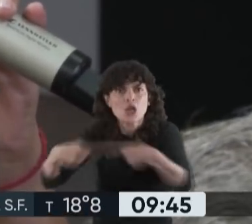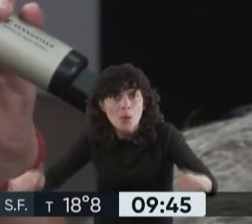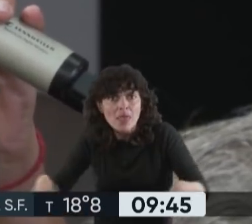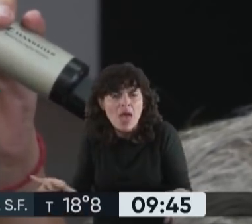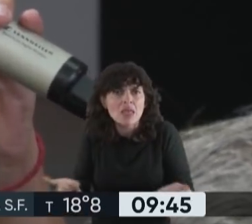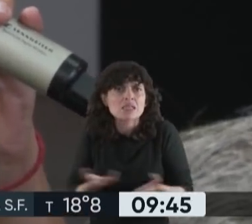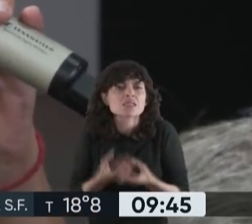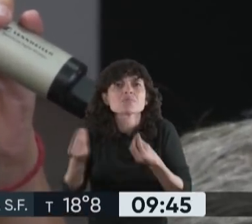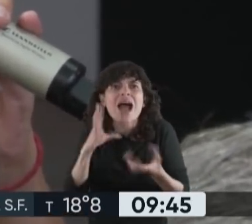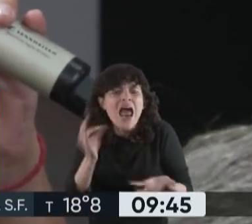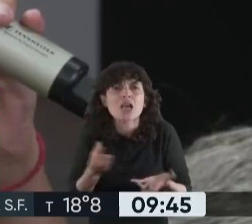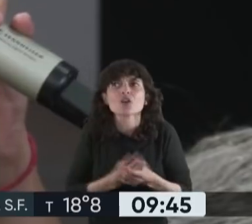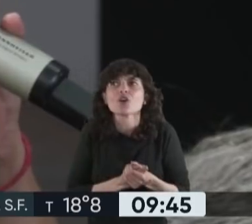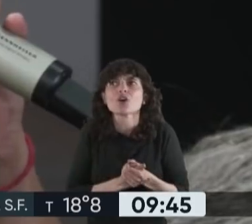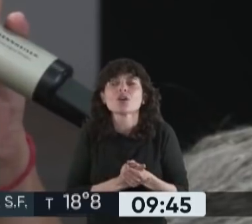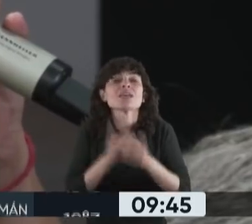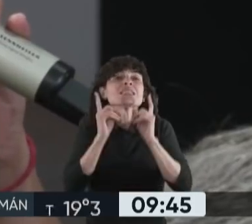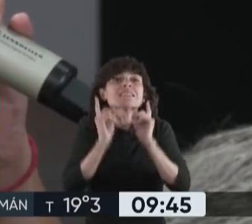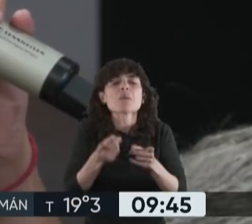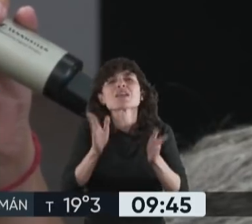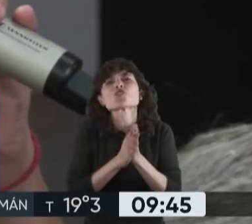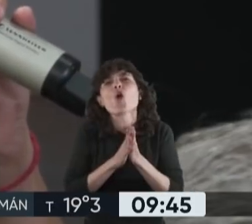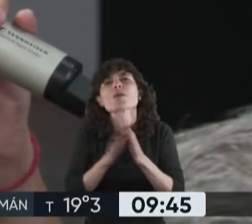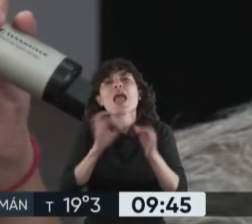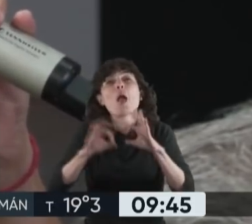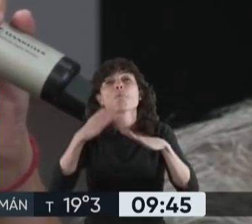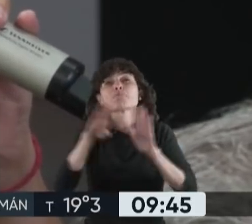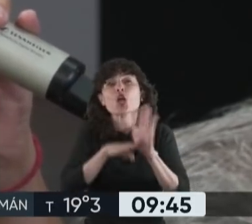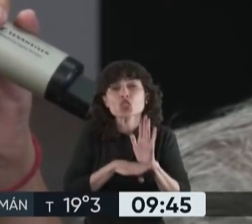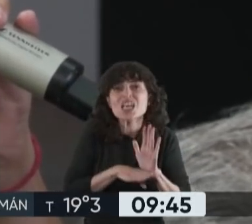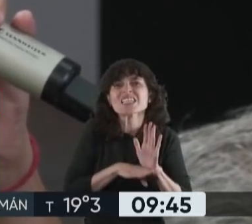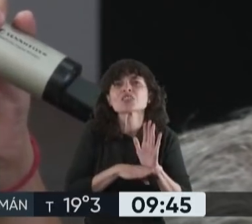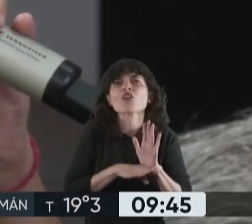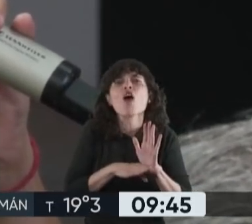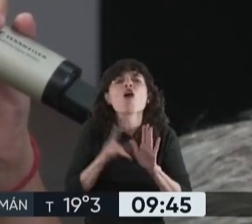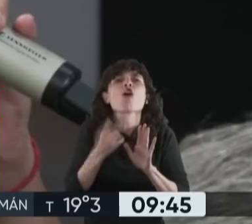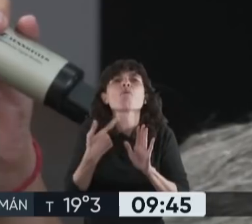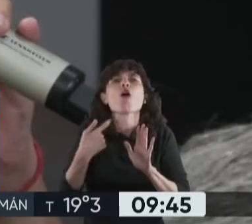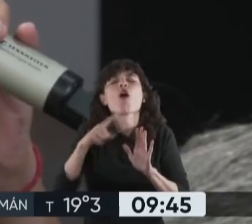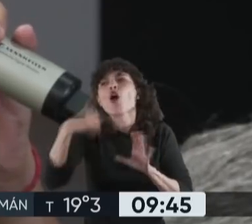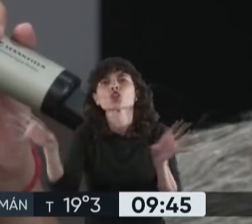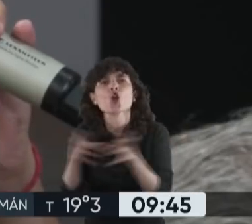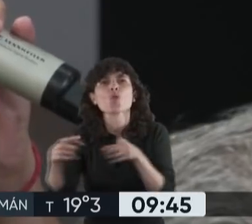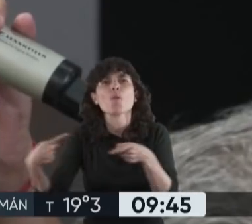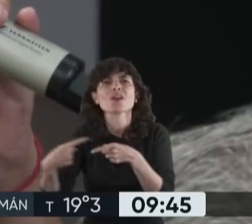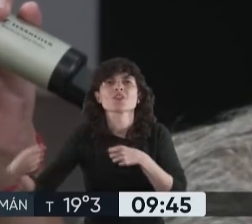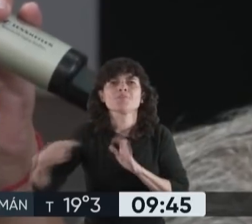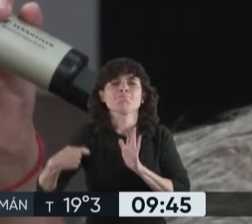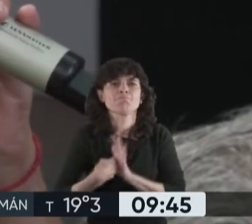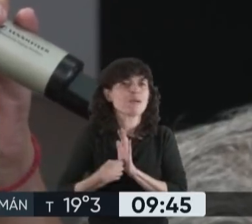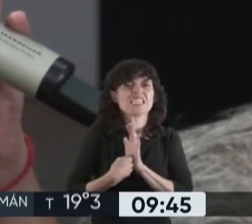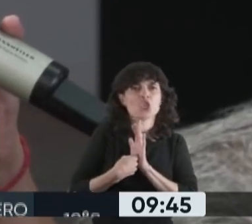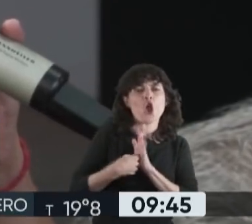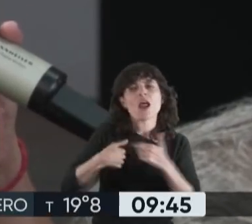nuevo proyecto en el que el gobierno tuvo que ceder a los reclamos de la oposición para poder lograr un consenso.